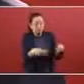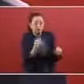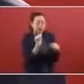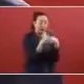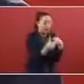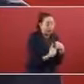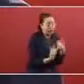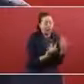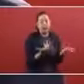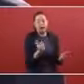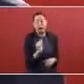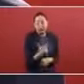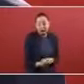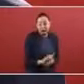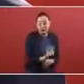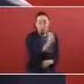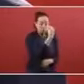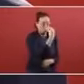los de arriba,